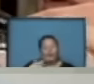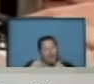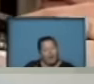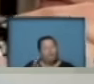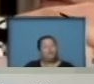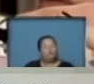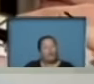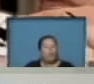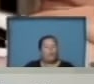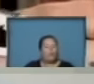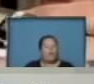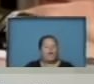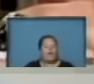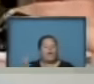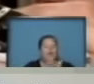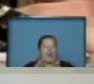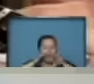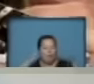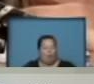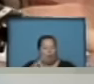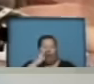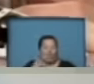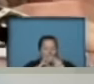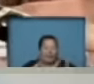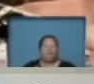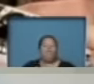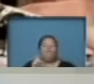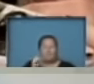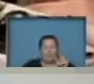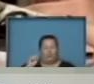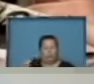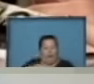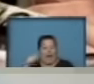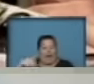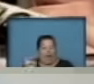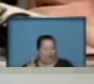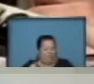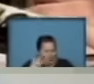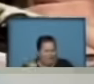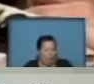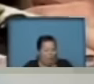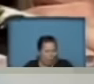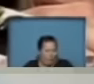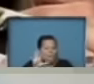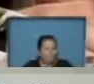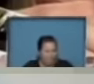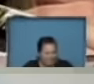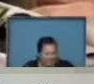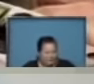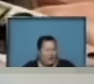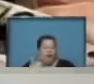cuestionar era el de la quema de las 42 urnas, que fue hecho por gente de Cano. Ya está demostrado, fueron